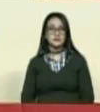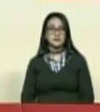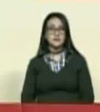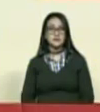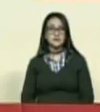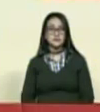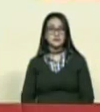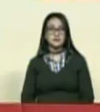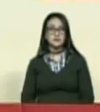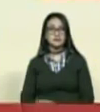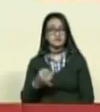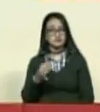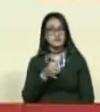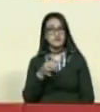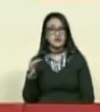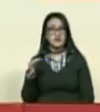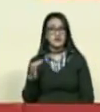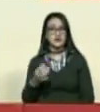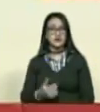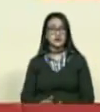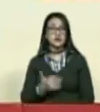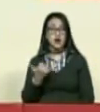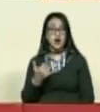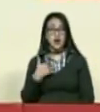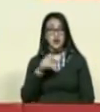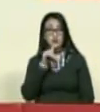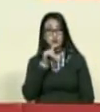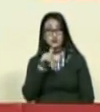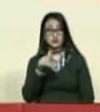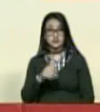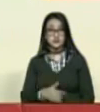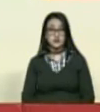Correcto. Igualmente quiero anunciar,